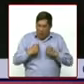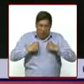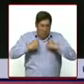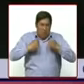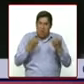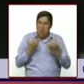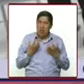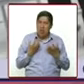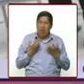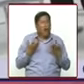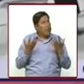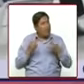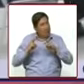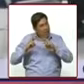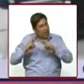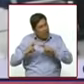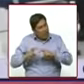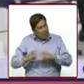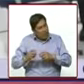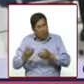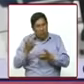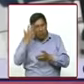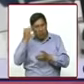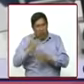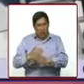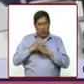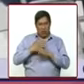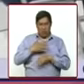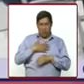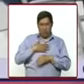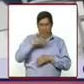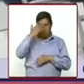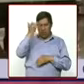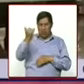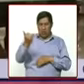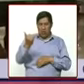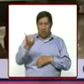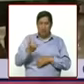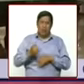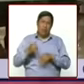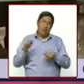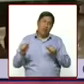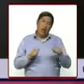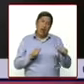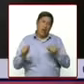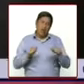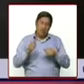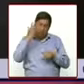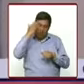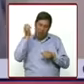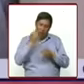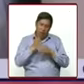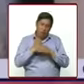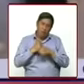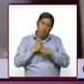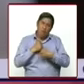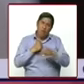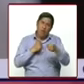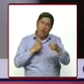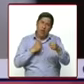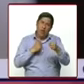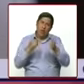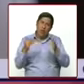públicamente, hay que revisar esos fallos en el Tribunal Constitucional y en su caso iniciar las acciones por prevaricato. Han fallado contra la